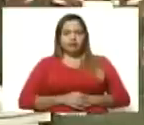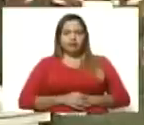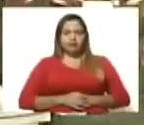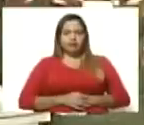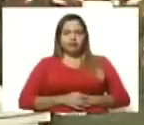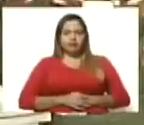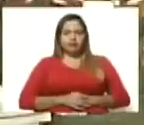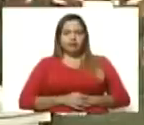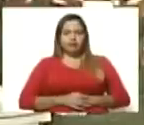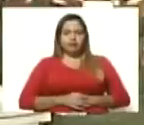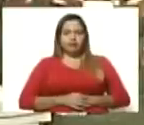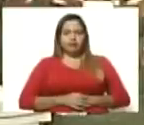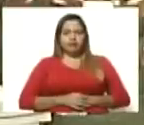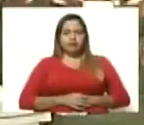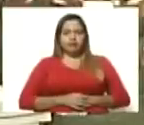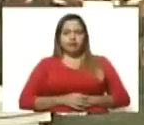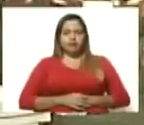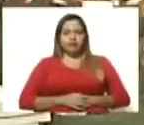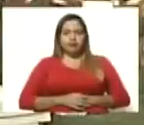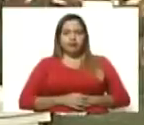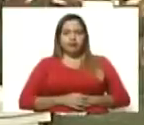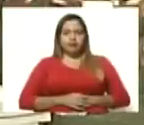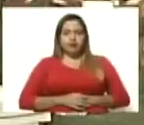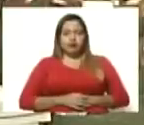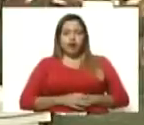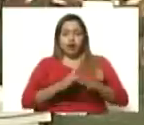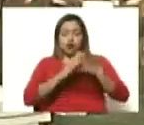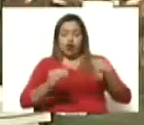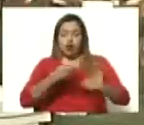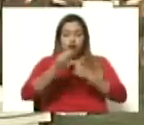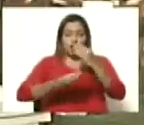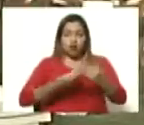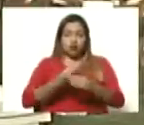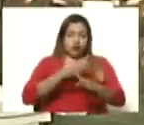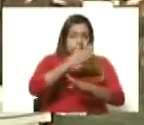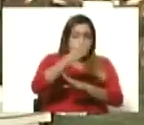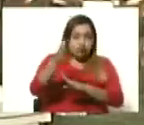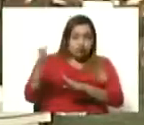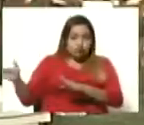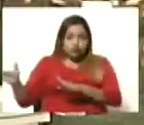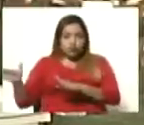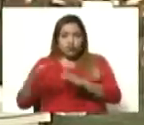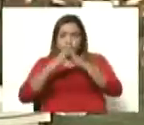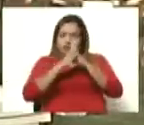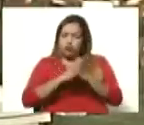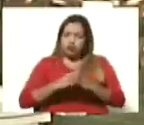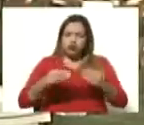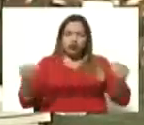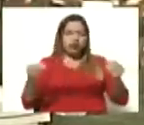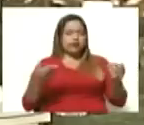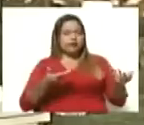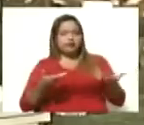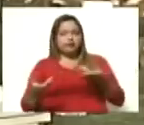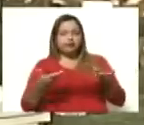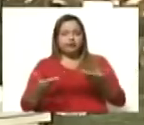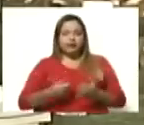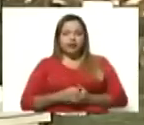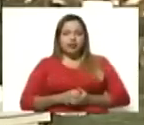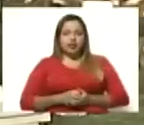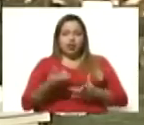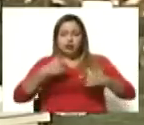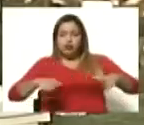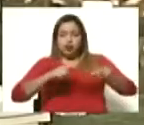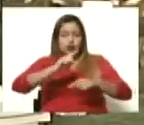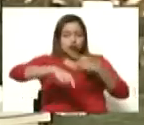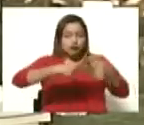Bueno, muchachos, hemos hecho un recorrido largo por toda la parte